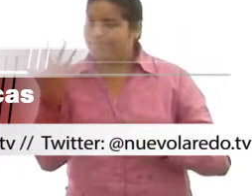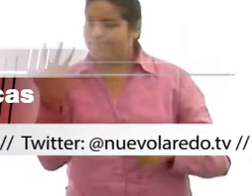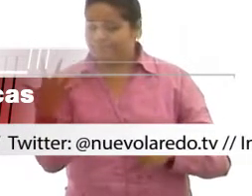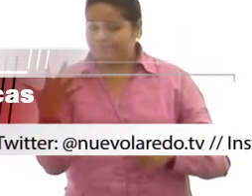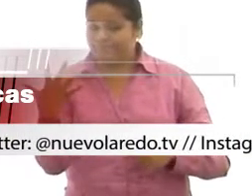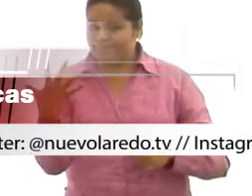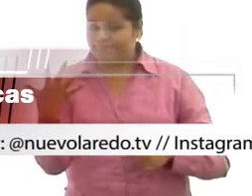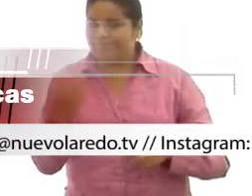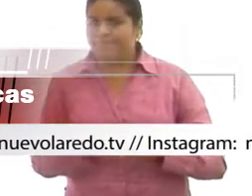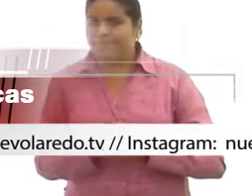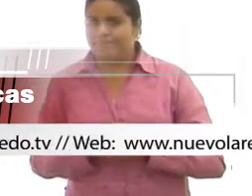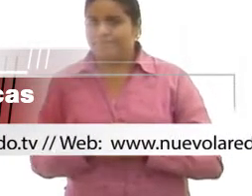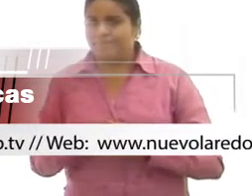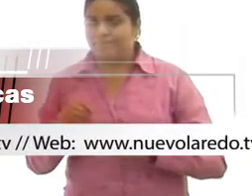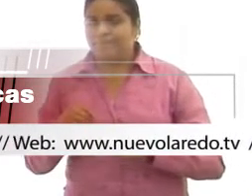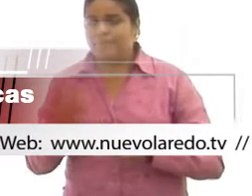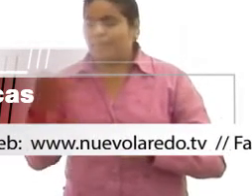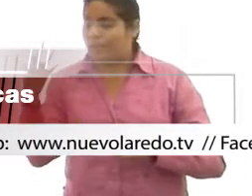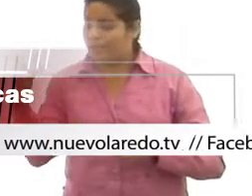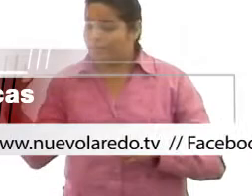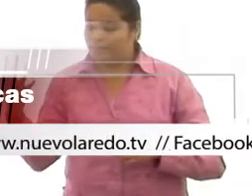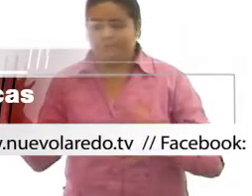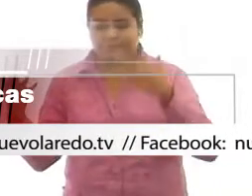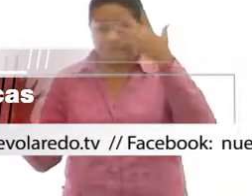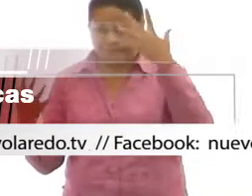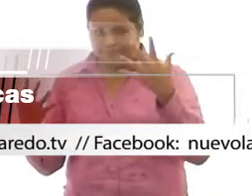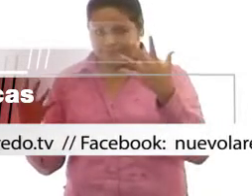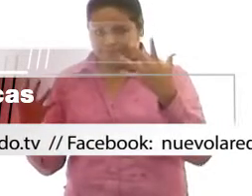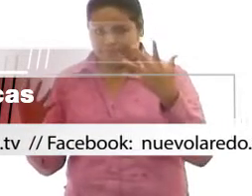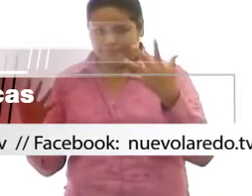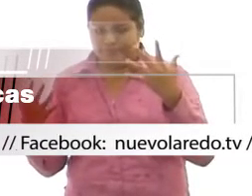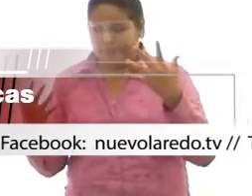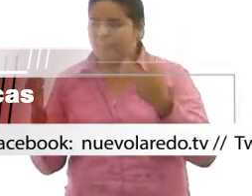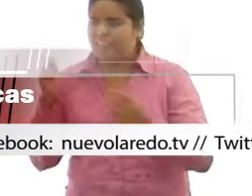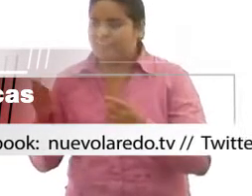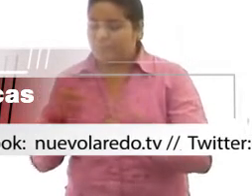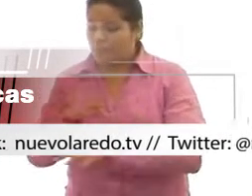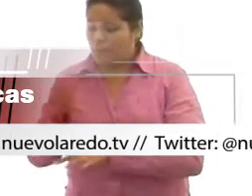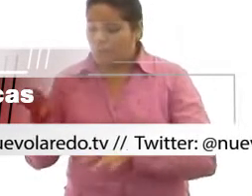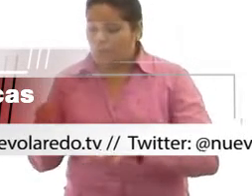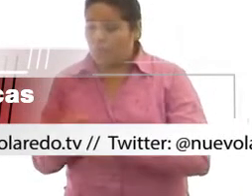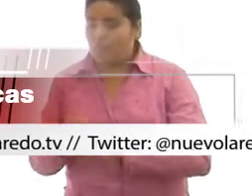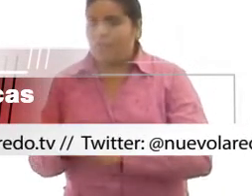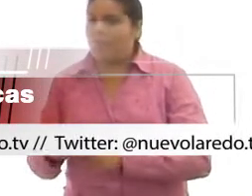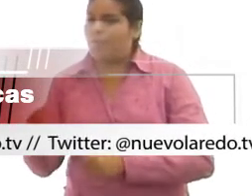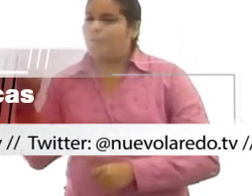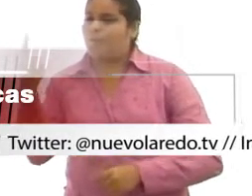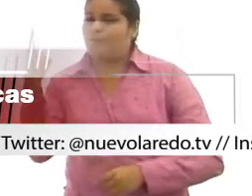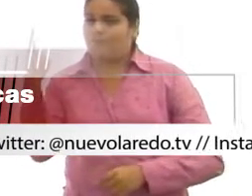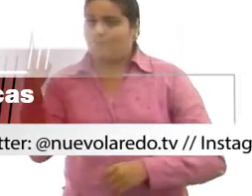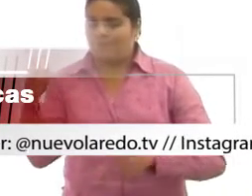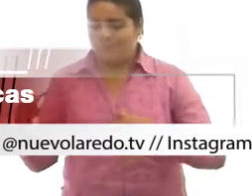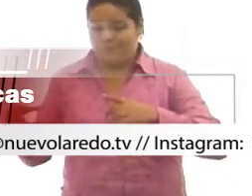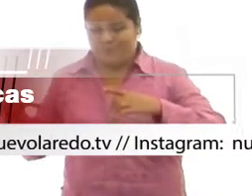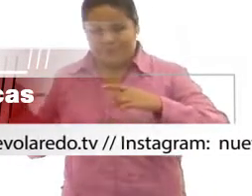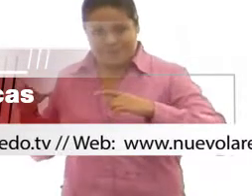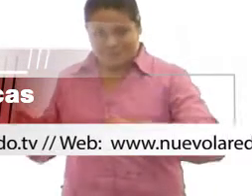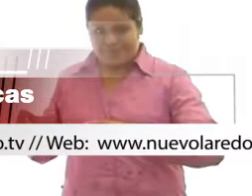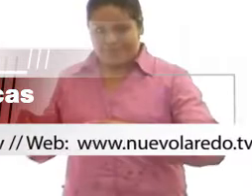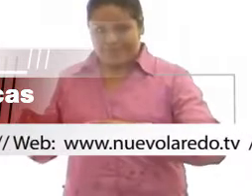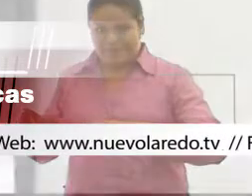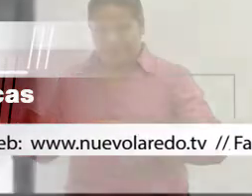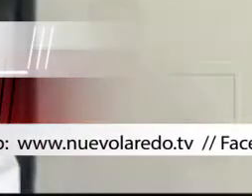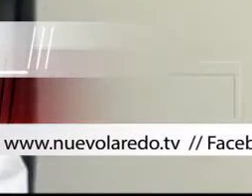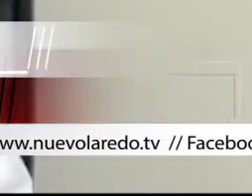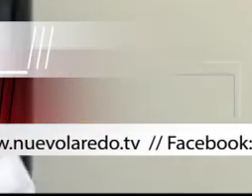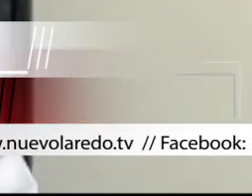con ellos, estar pendientes de ser posible al teléfono del maestro por si existe alguna duda. Si no fuera así,